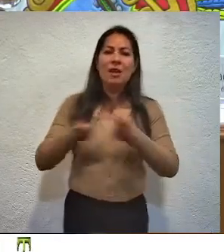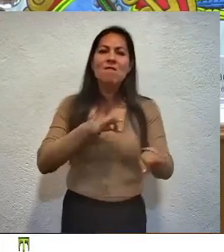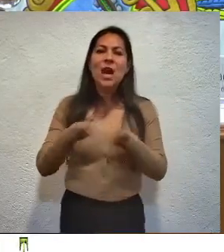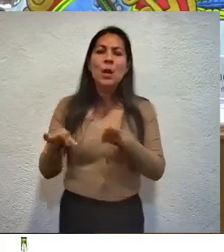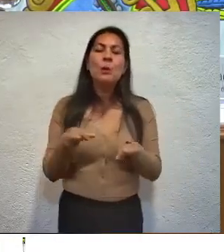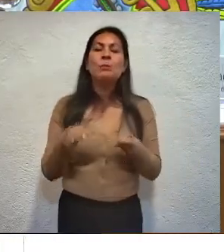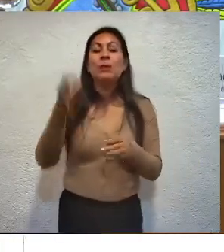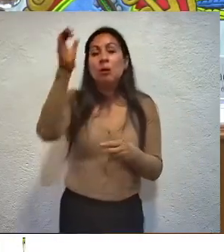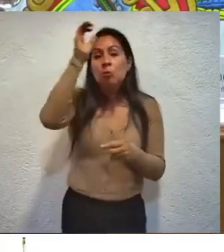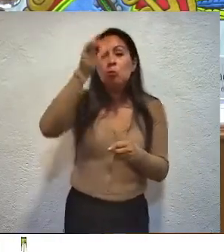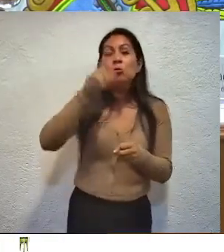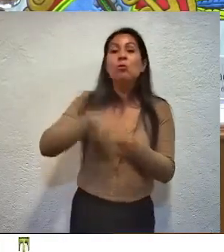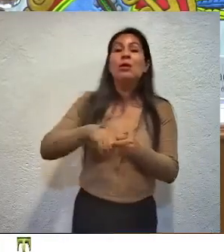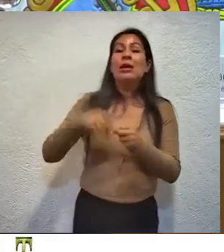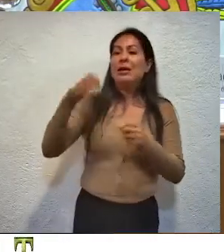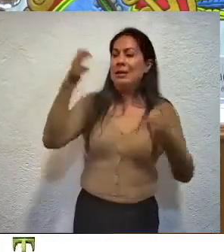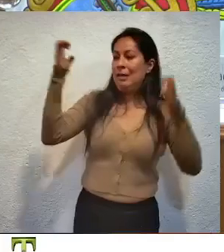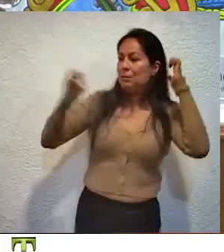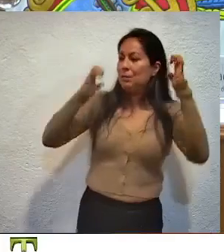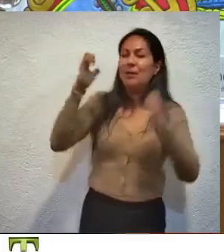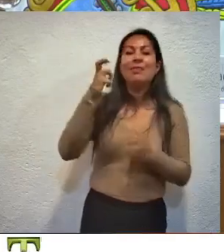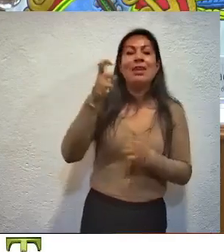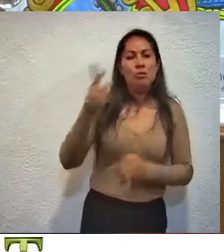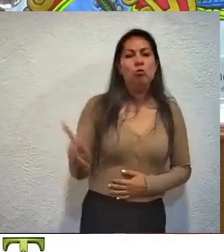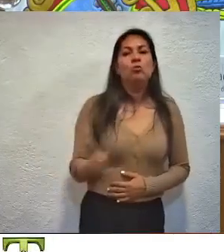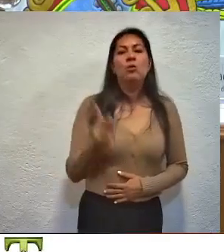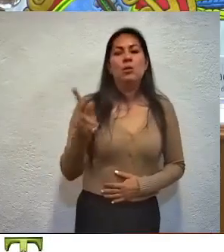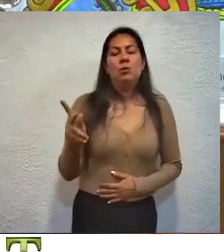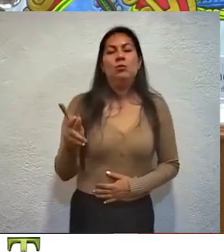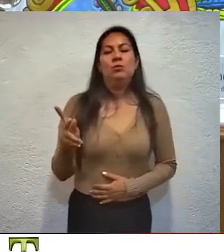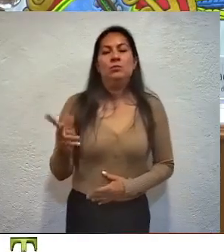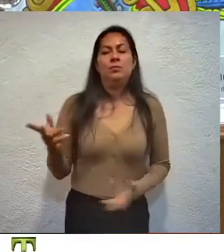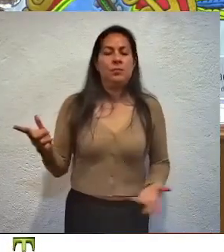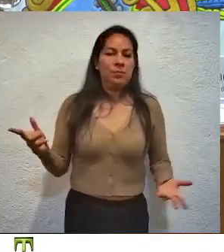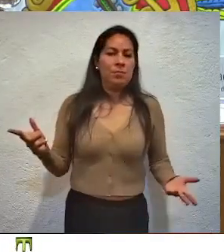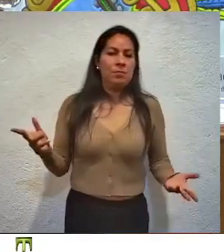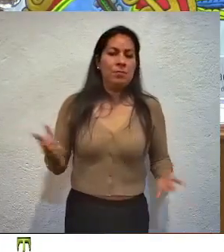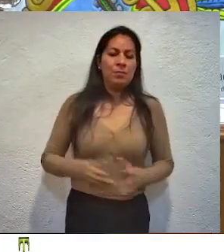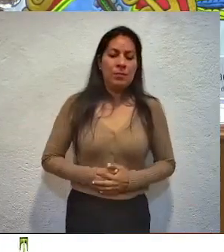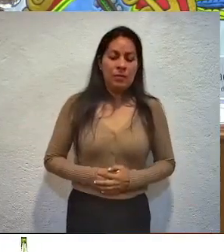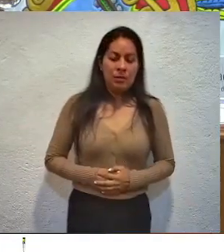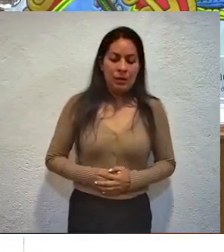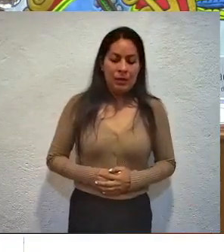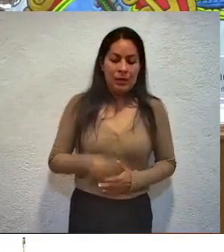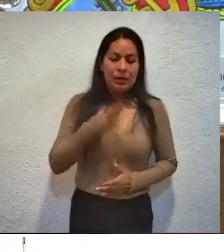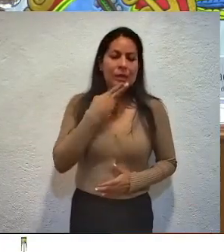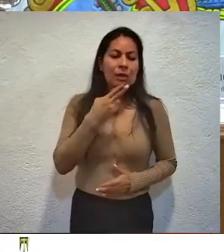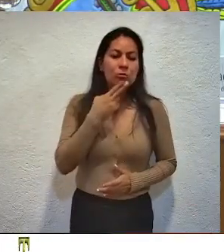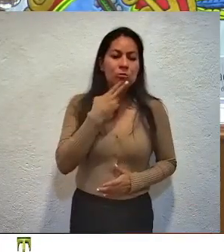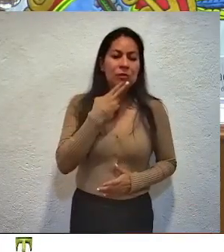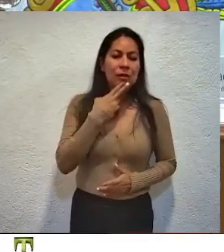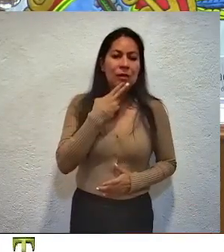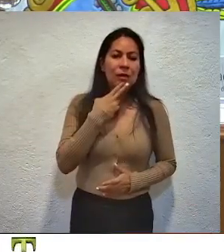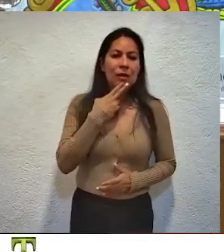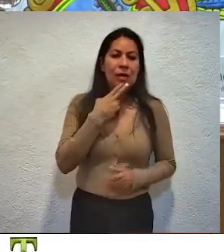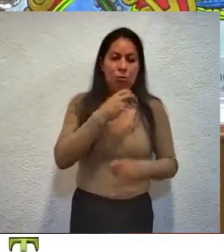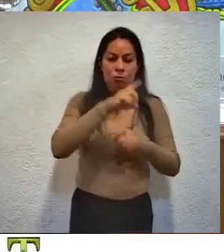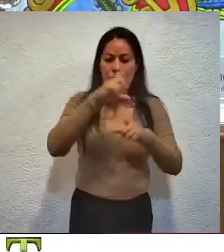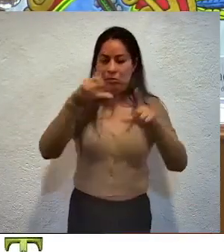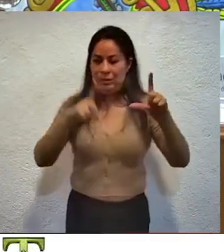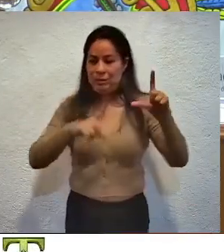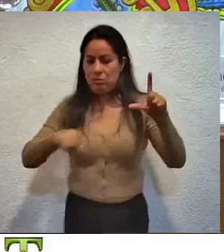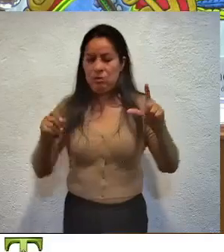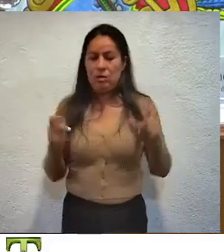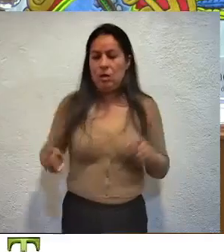las culturas y el medio ambiente de estos pueblos originarios, que al aplicar a la legislación nacional a los